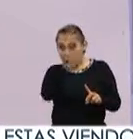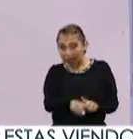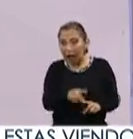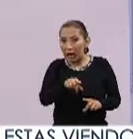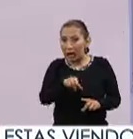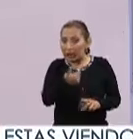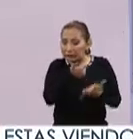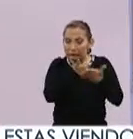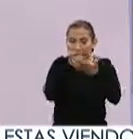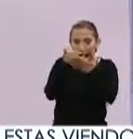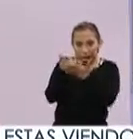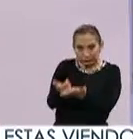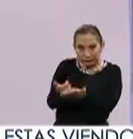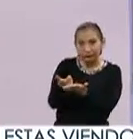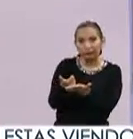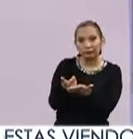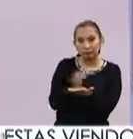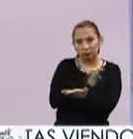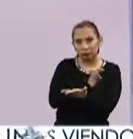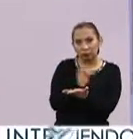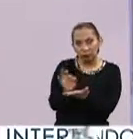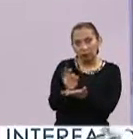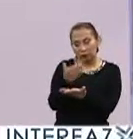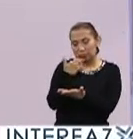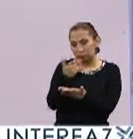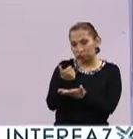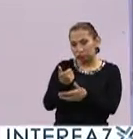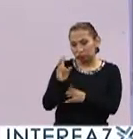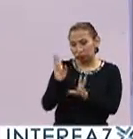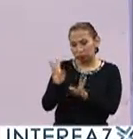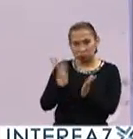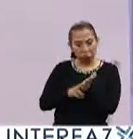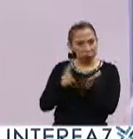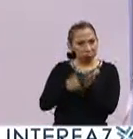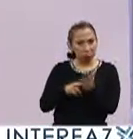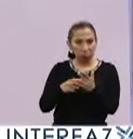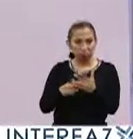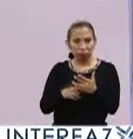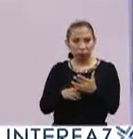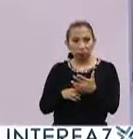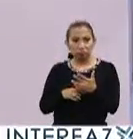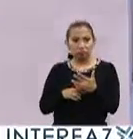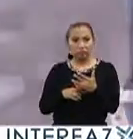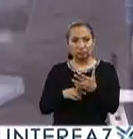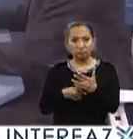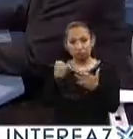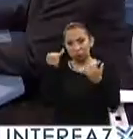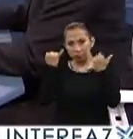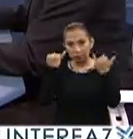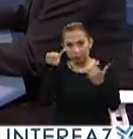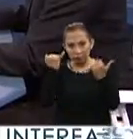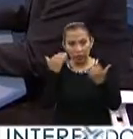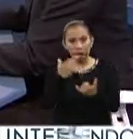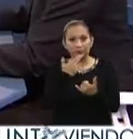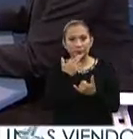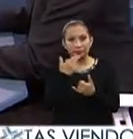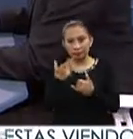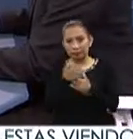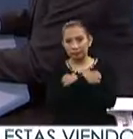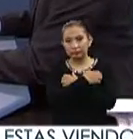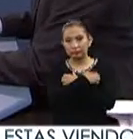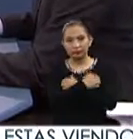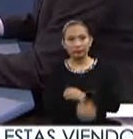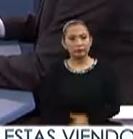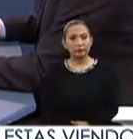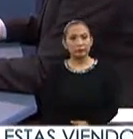verdad puede funcionar, puede ser verdaderamente creativo y funcional en la